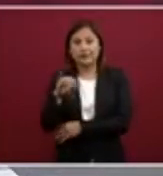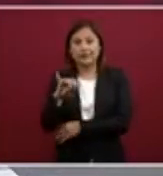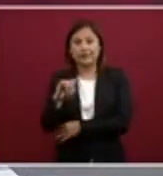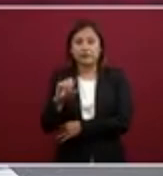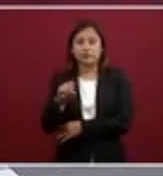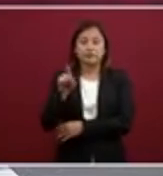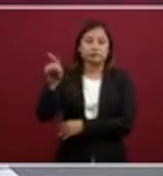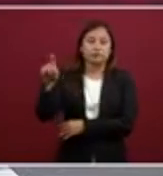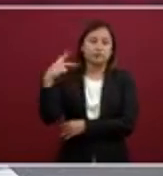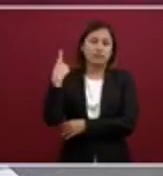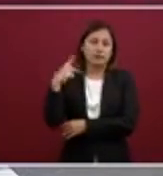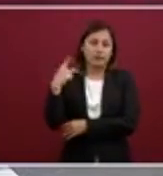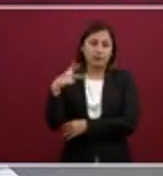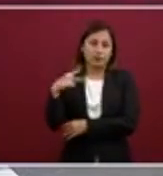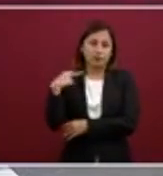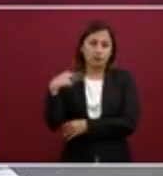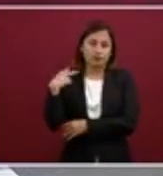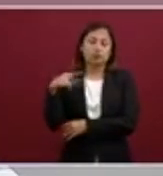Veracruz, con